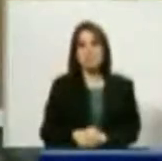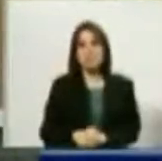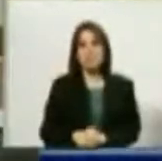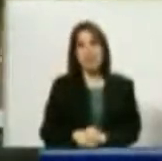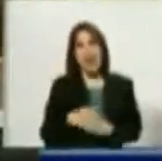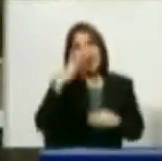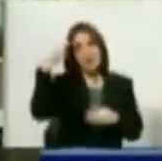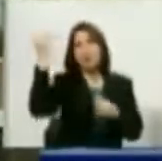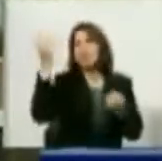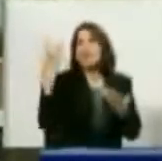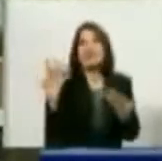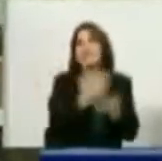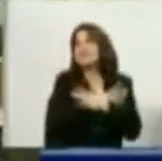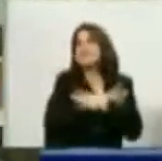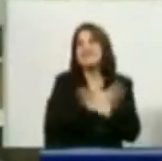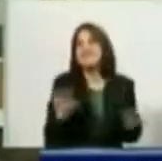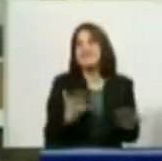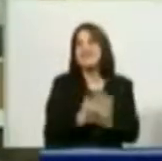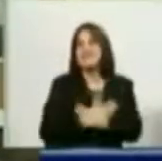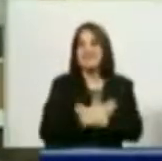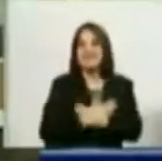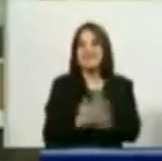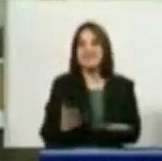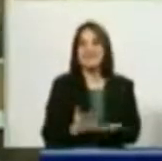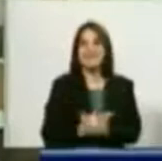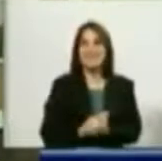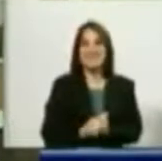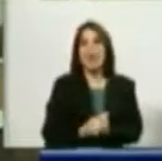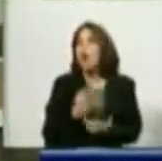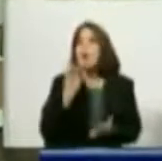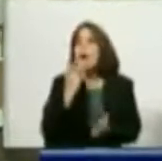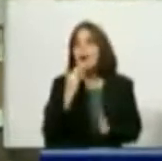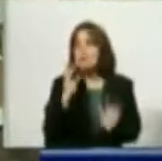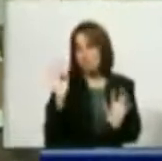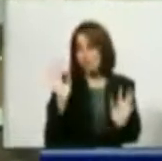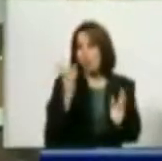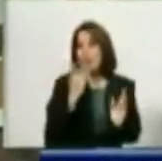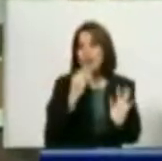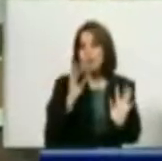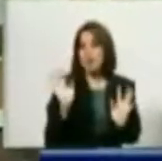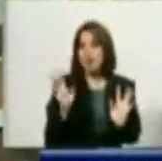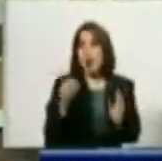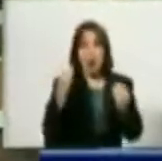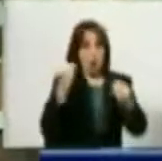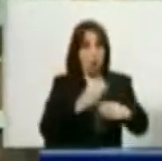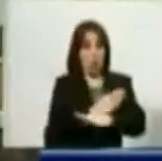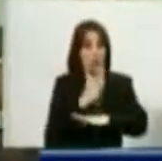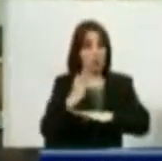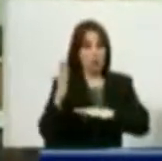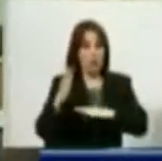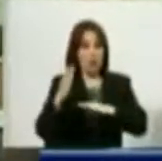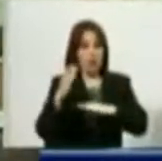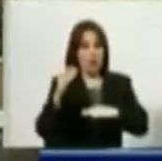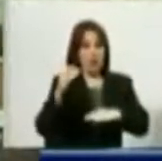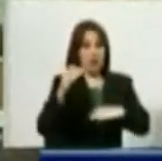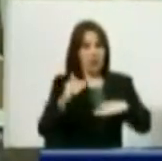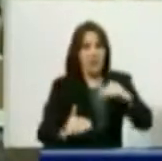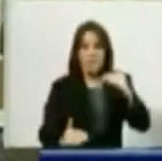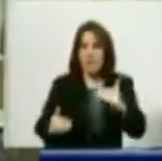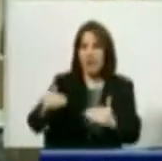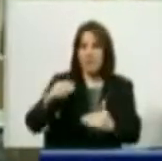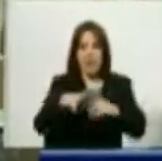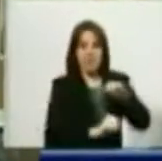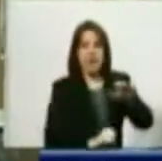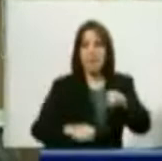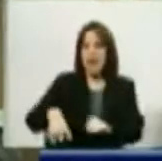mío querido yo le voy a poner un ejemplo un ejemplo nada más de cómo los tiburones avanzan avanzan conquistando espacio